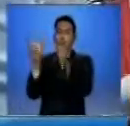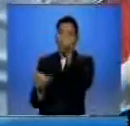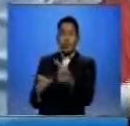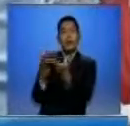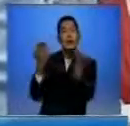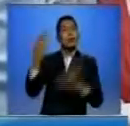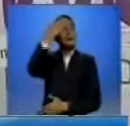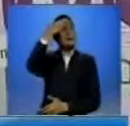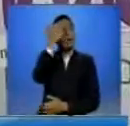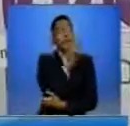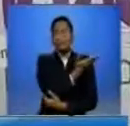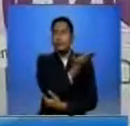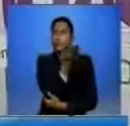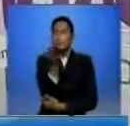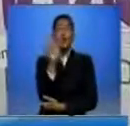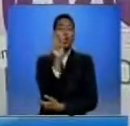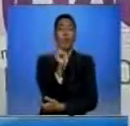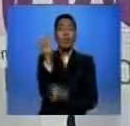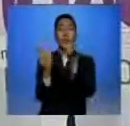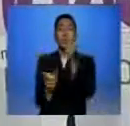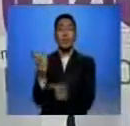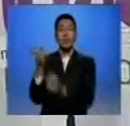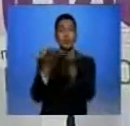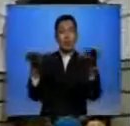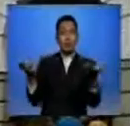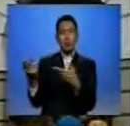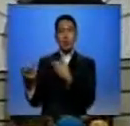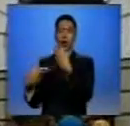que las redes de trata de personas se tomen